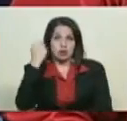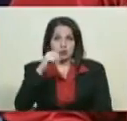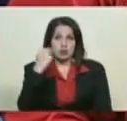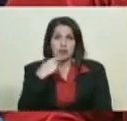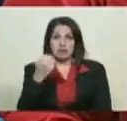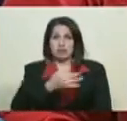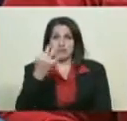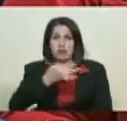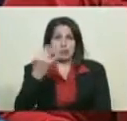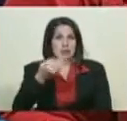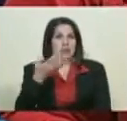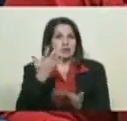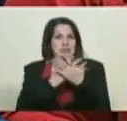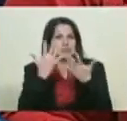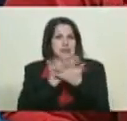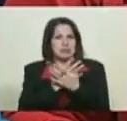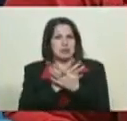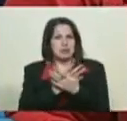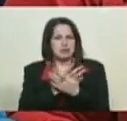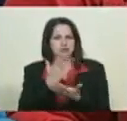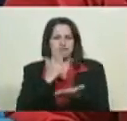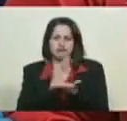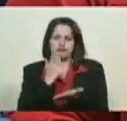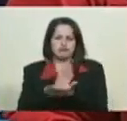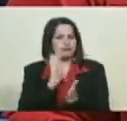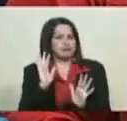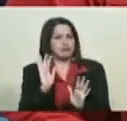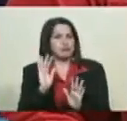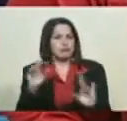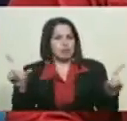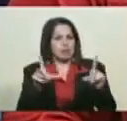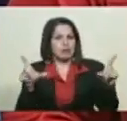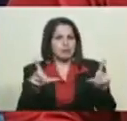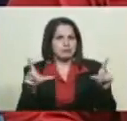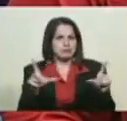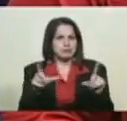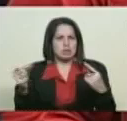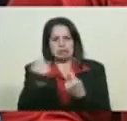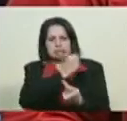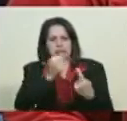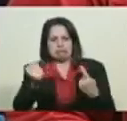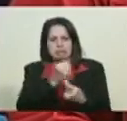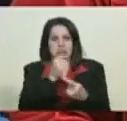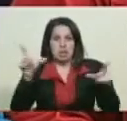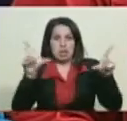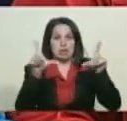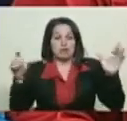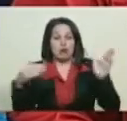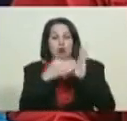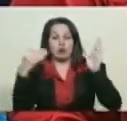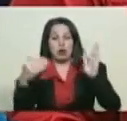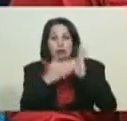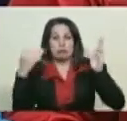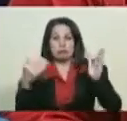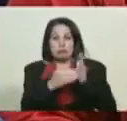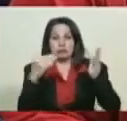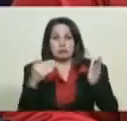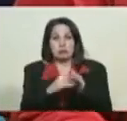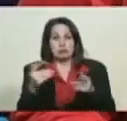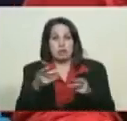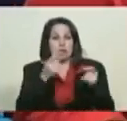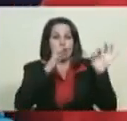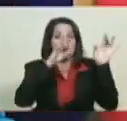siempre se va a prestar a que desde la mediática y el linchamiento mediático que hay contra Venezuela se pretenda